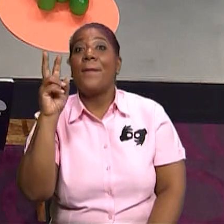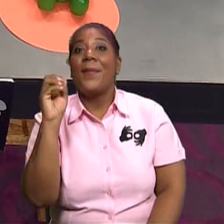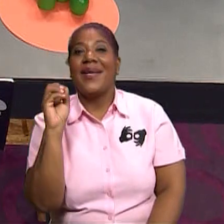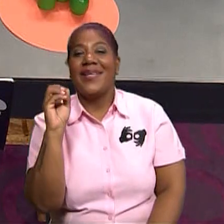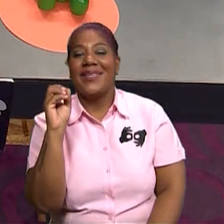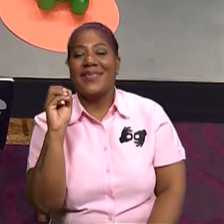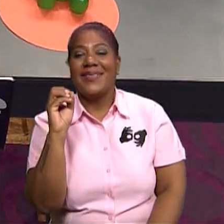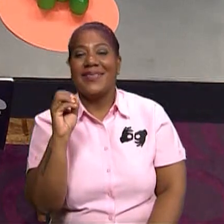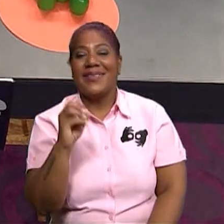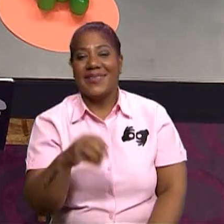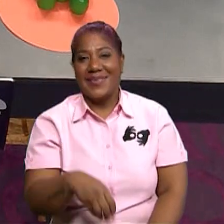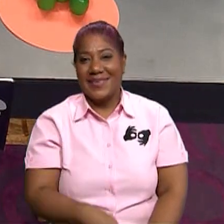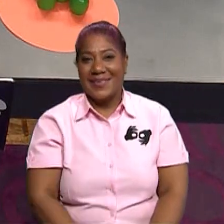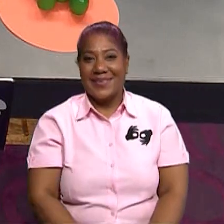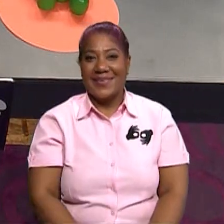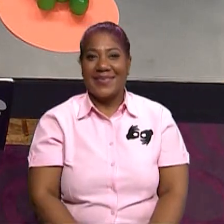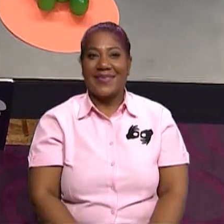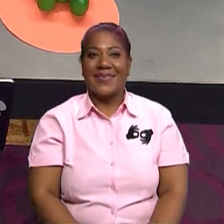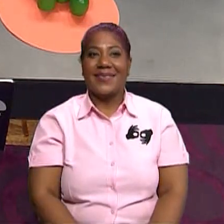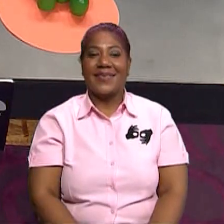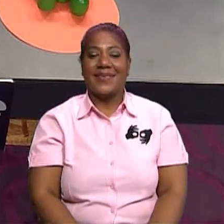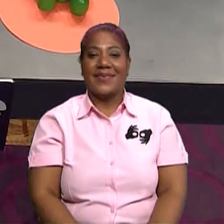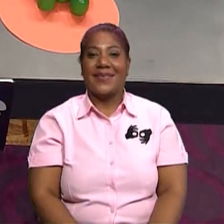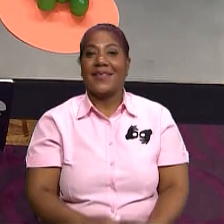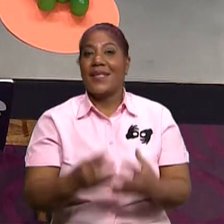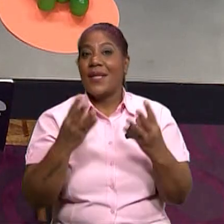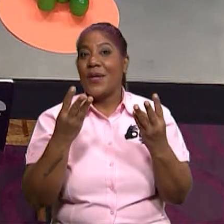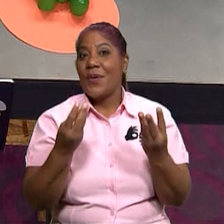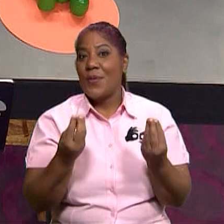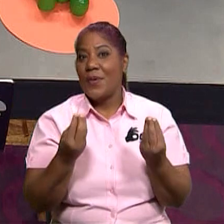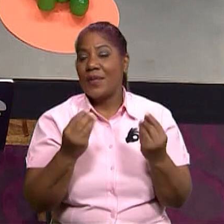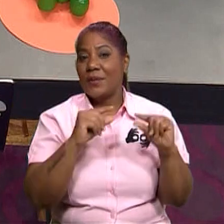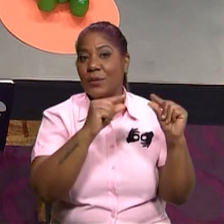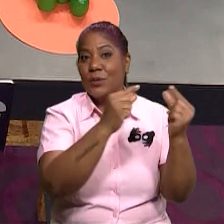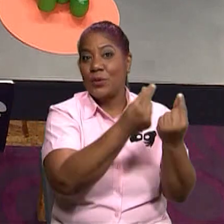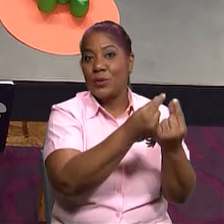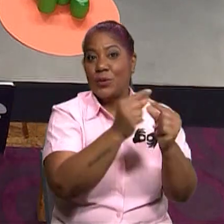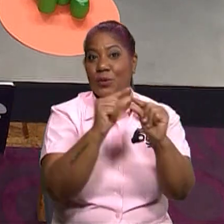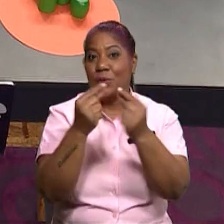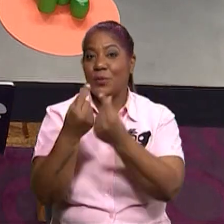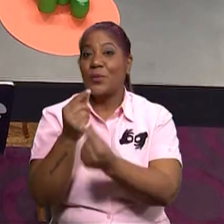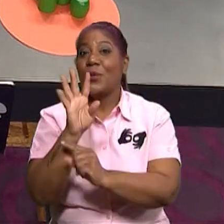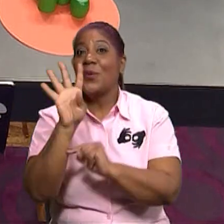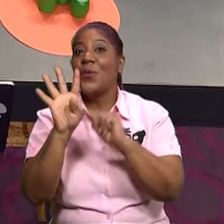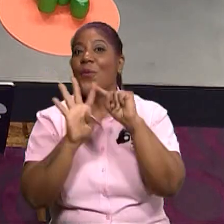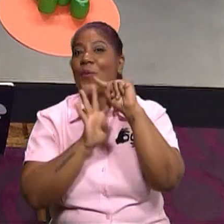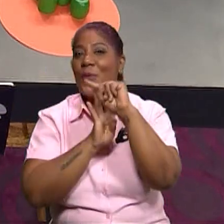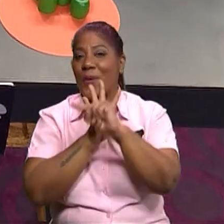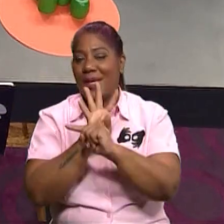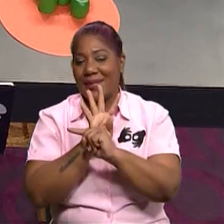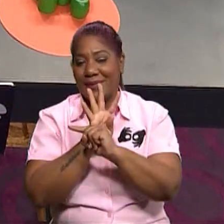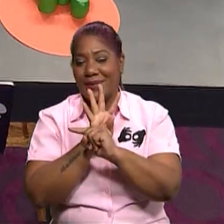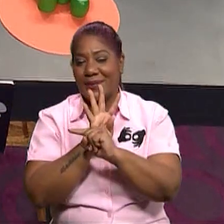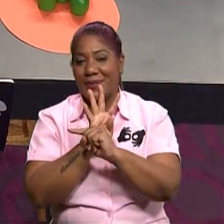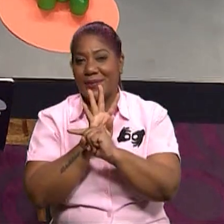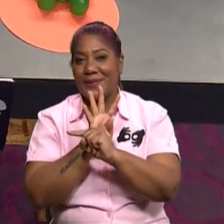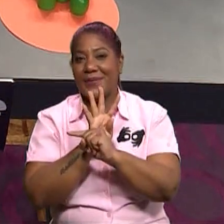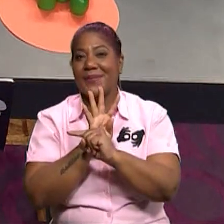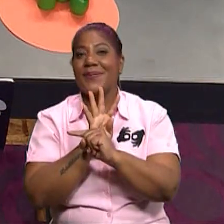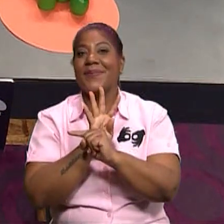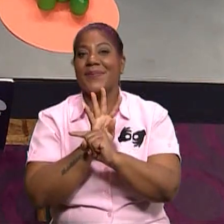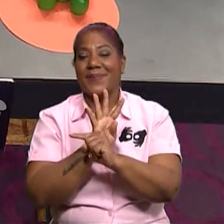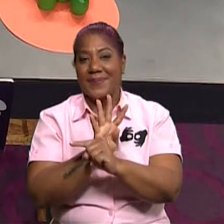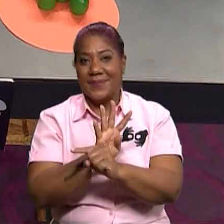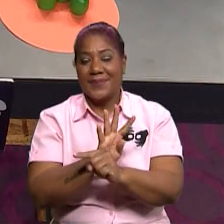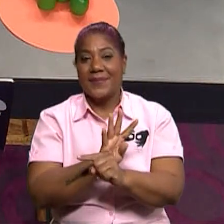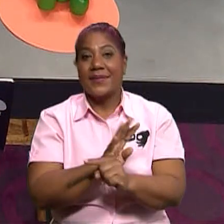15 y 20. ¿Cuántos grupos necesitamos? Necesité 4 grupos, es decir que se